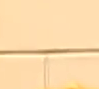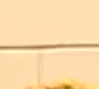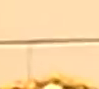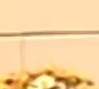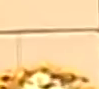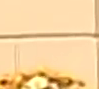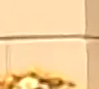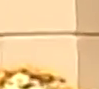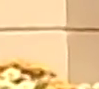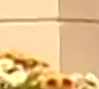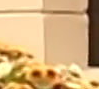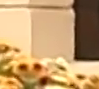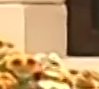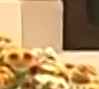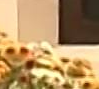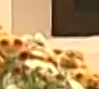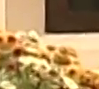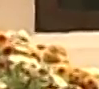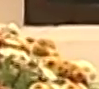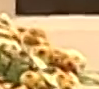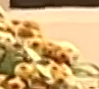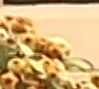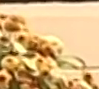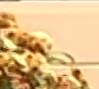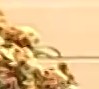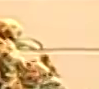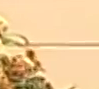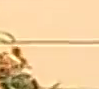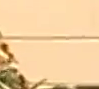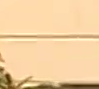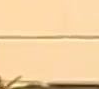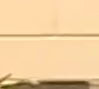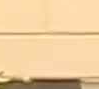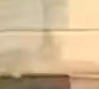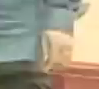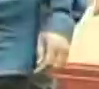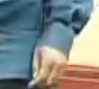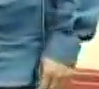presidente constitucional de la República bolivariana de Venezuela